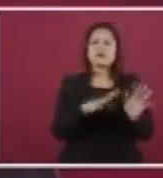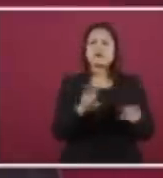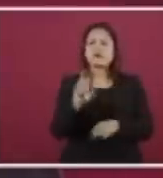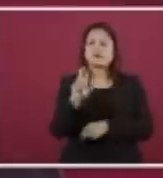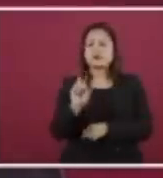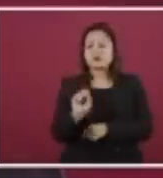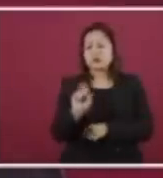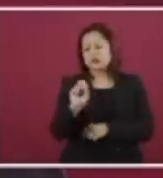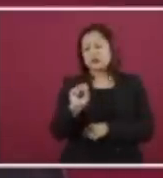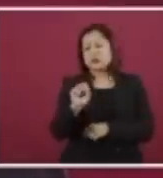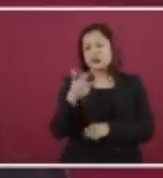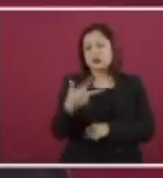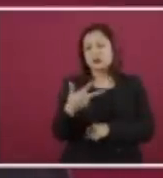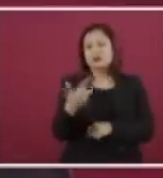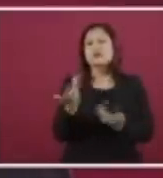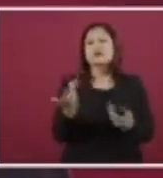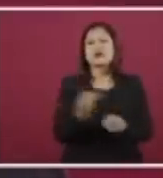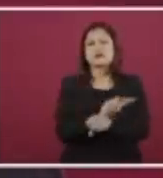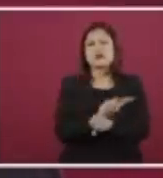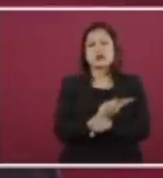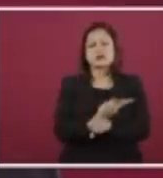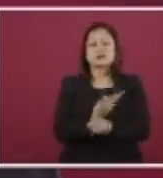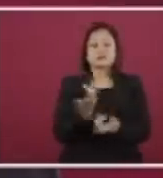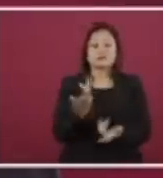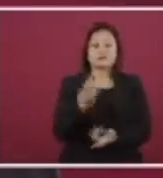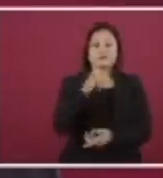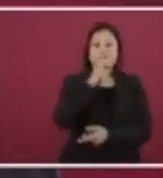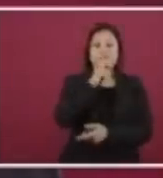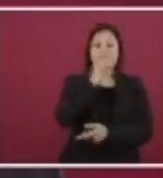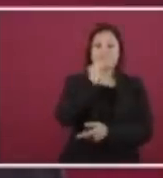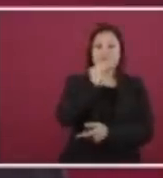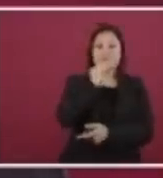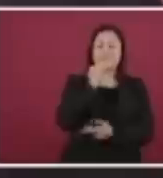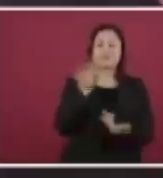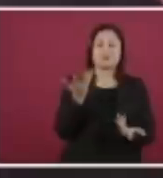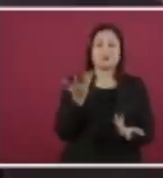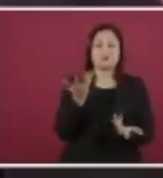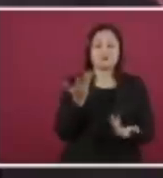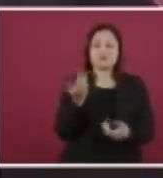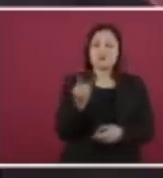Y así, en otros casos, era